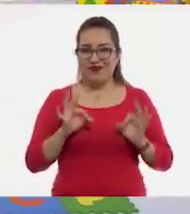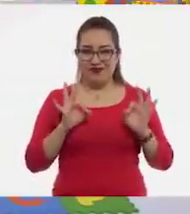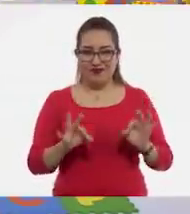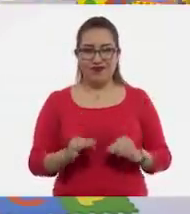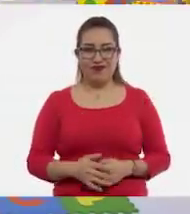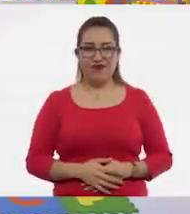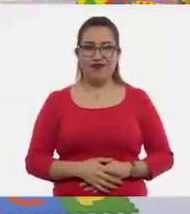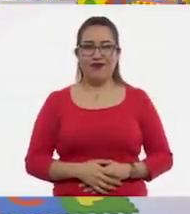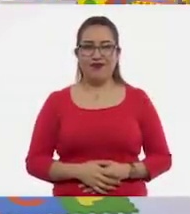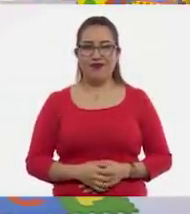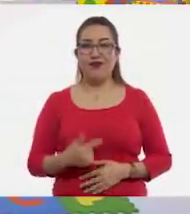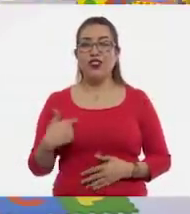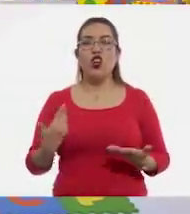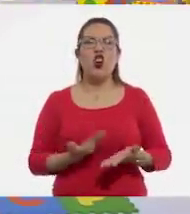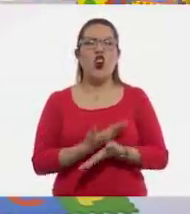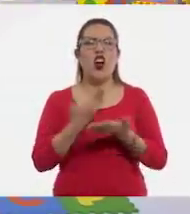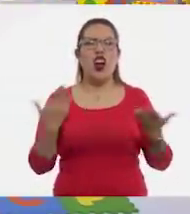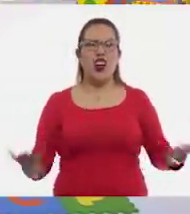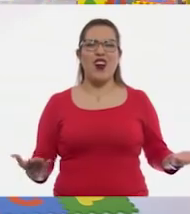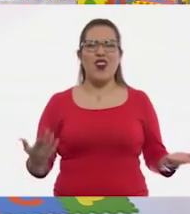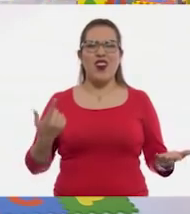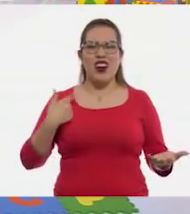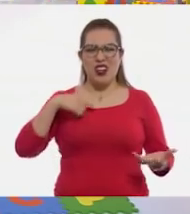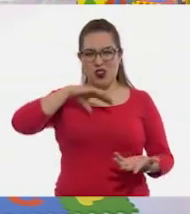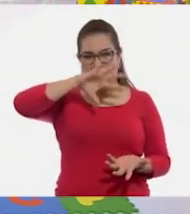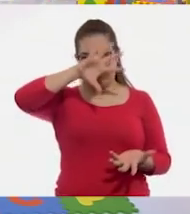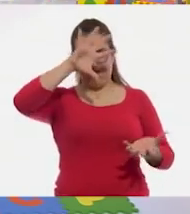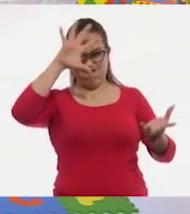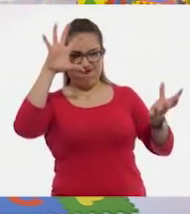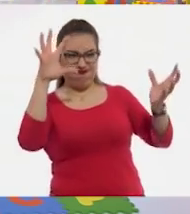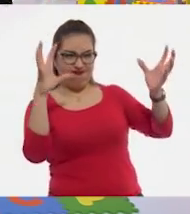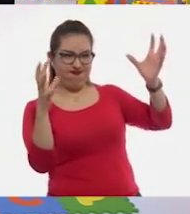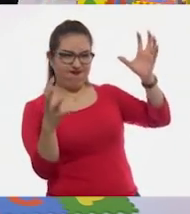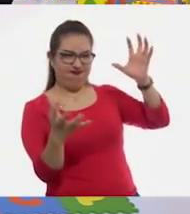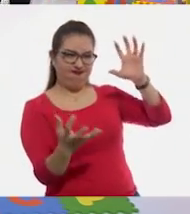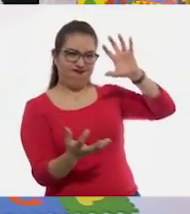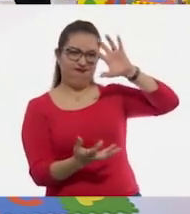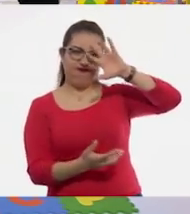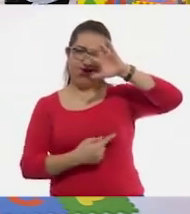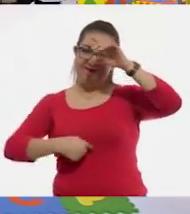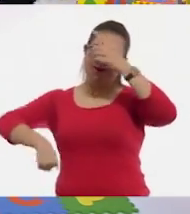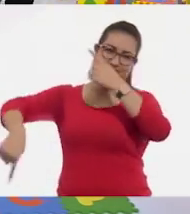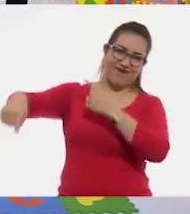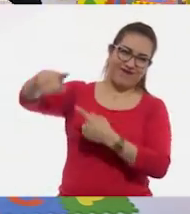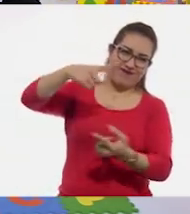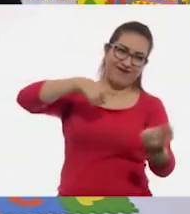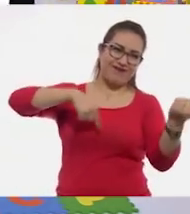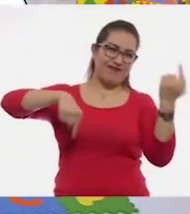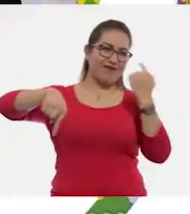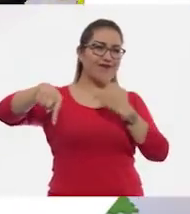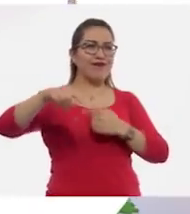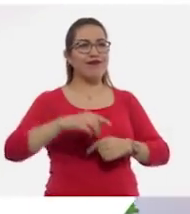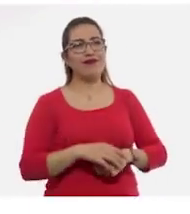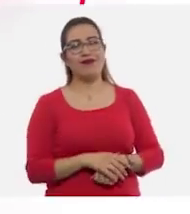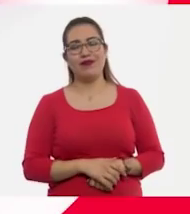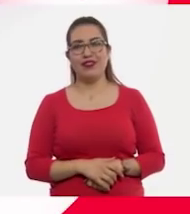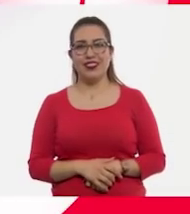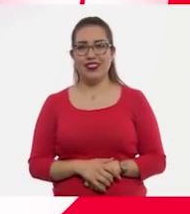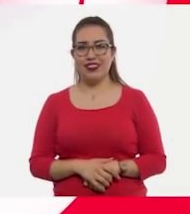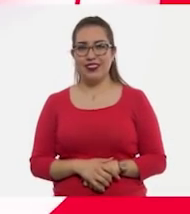voy a mover ahora como un dado que cae en el número 10, girando y girando rápidamente. ¡Hija!